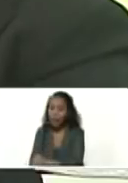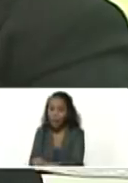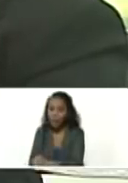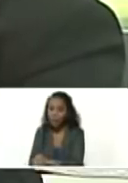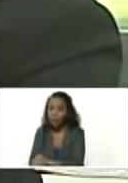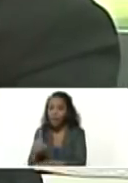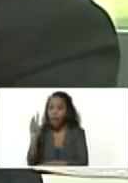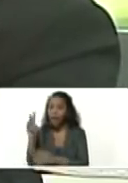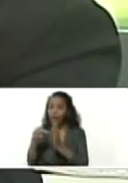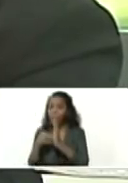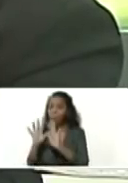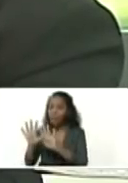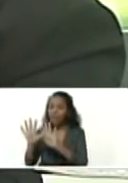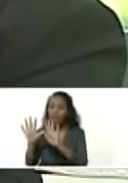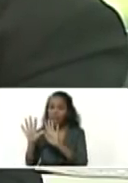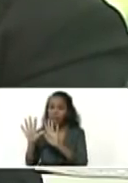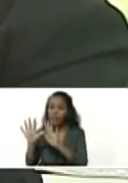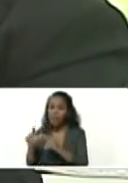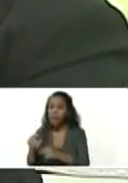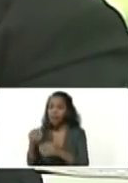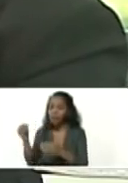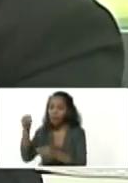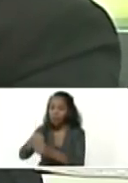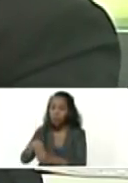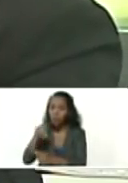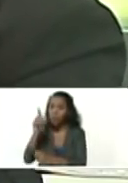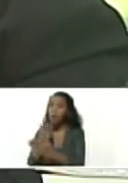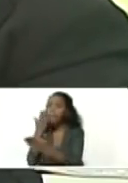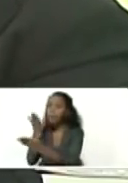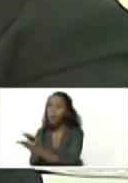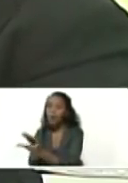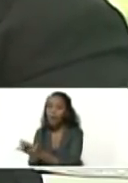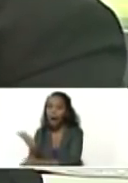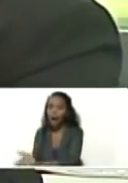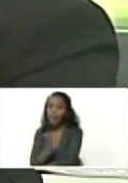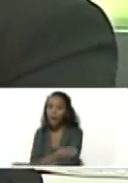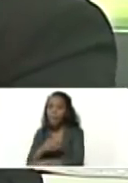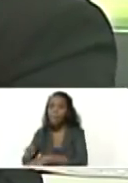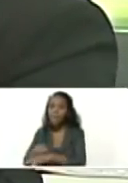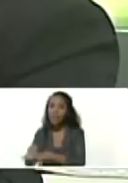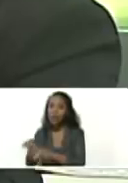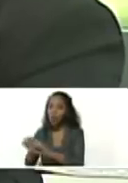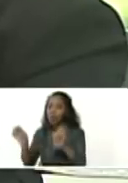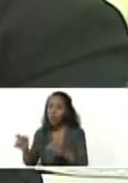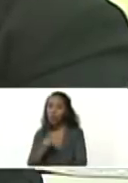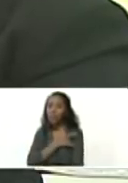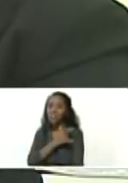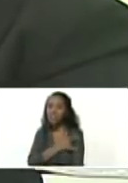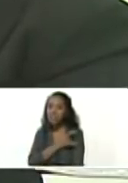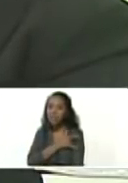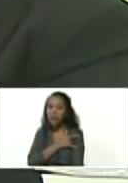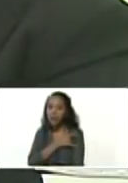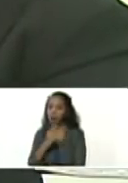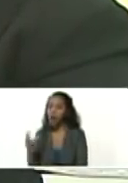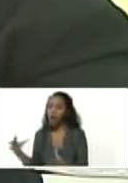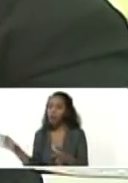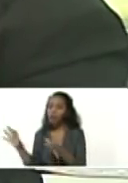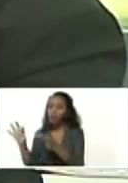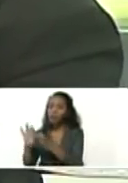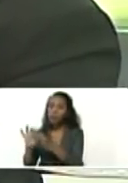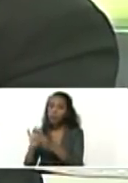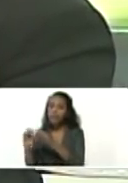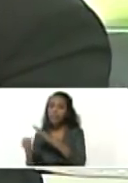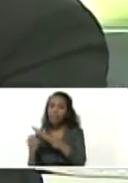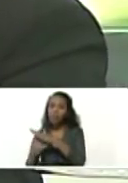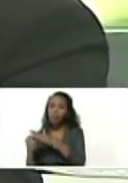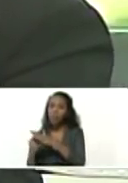el 2010 se introdujo una propuesta ante el Ministerio de Educación Universitaria. Nos unimos 14 institutos teológicos